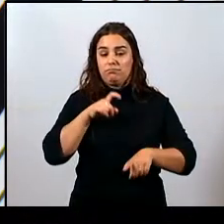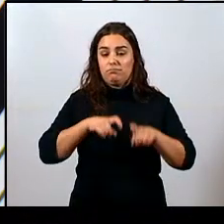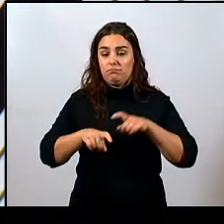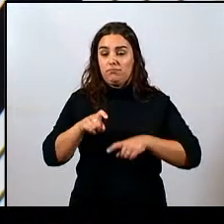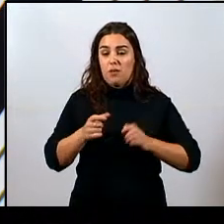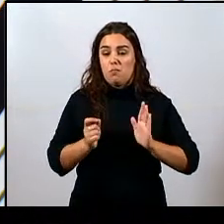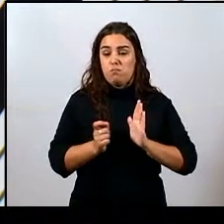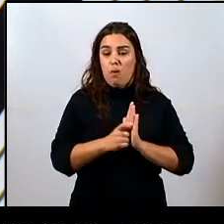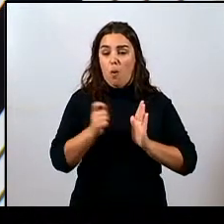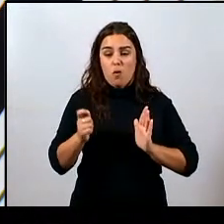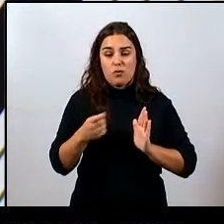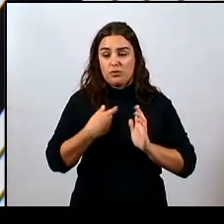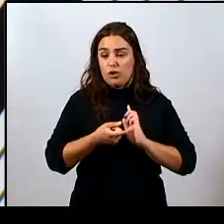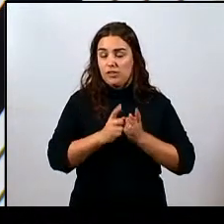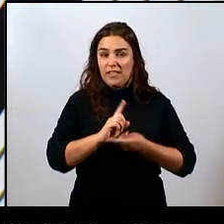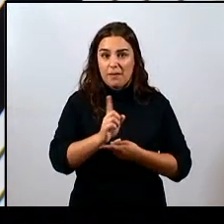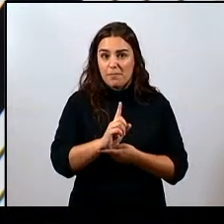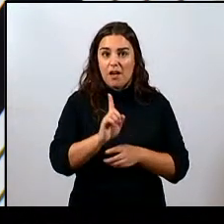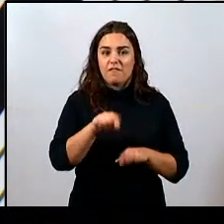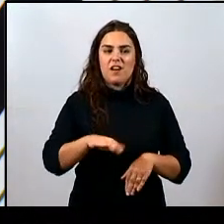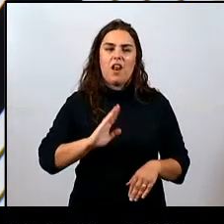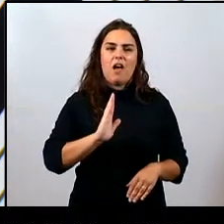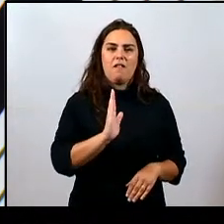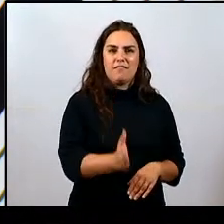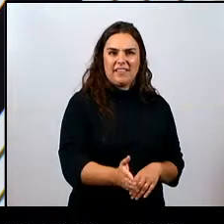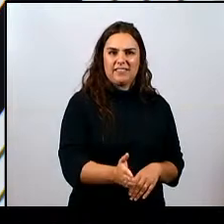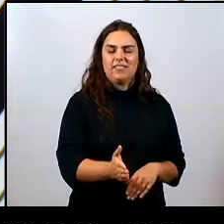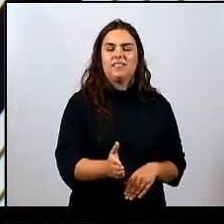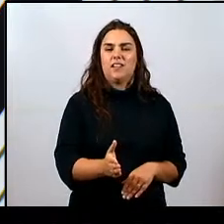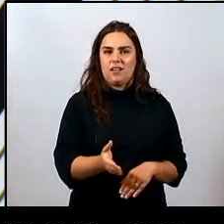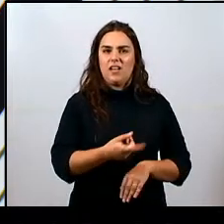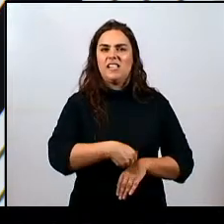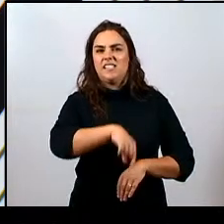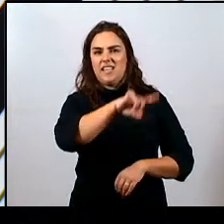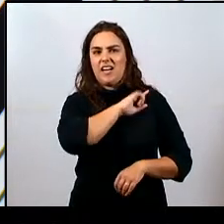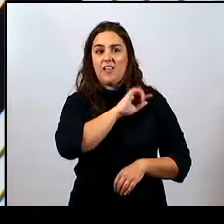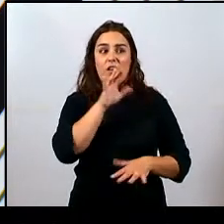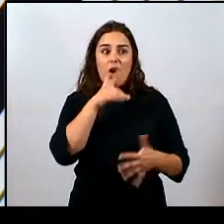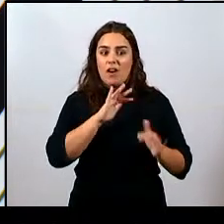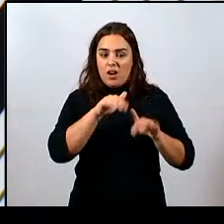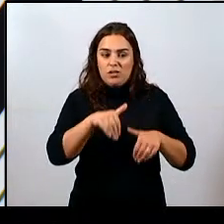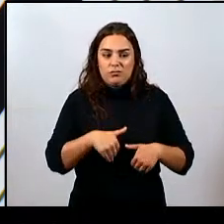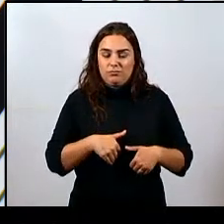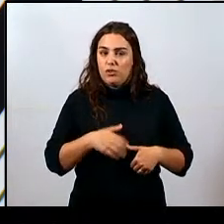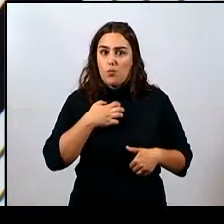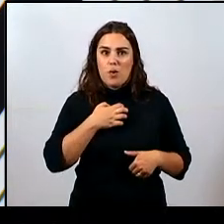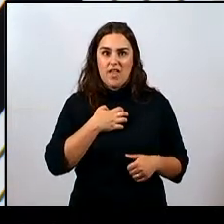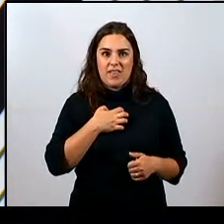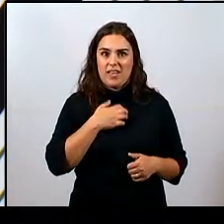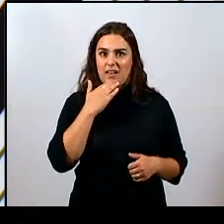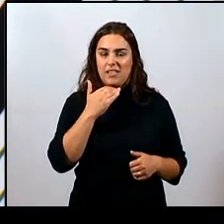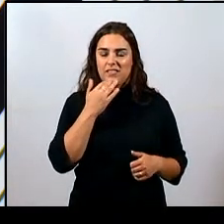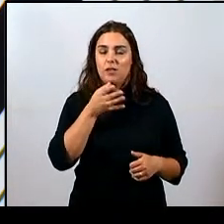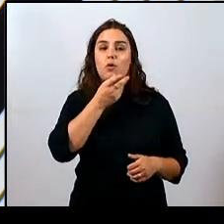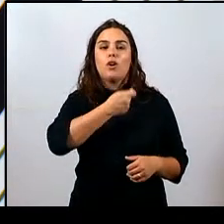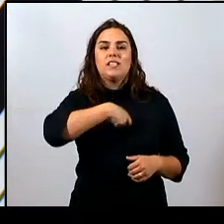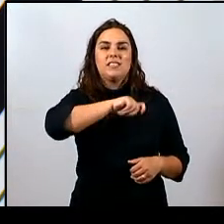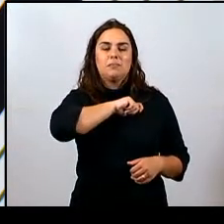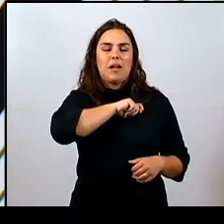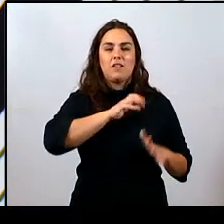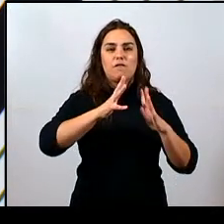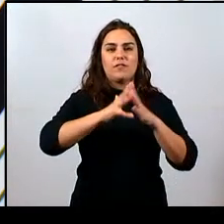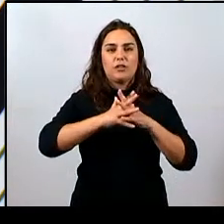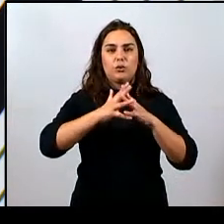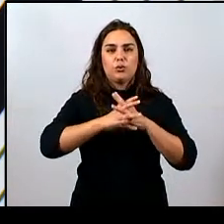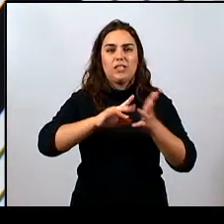inmediata, va a causar un daño irreversible y ya estamos en un punto de casi no retorno, porque España no cuenta con